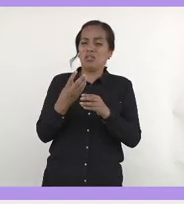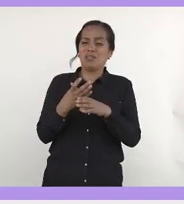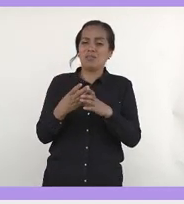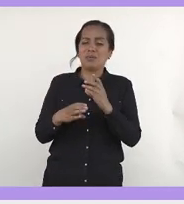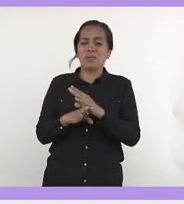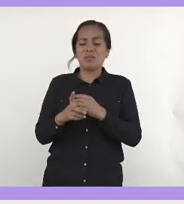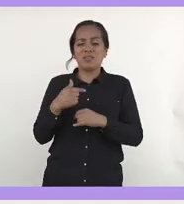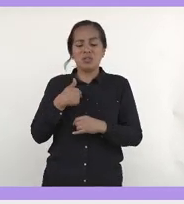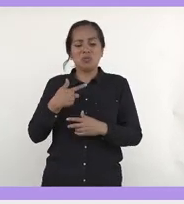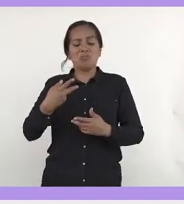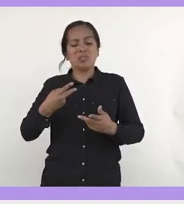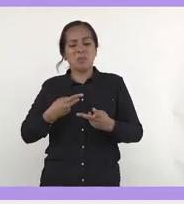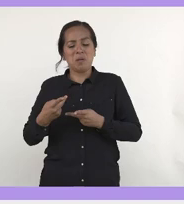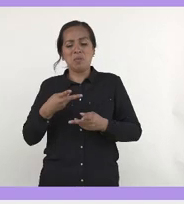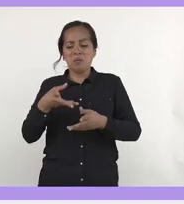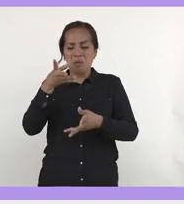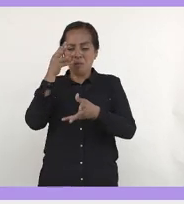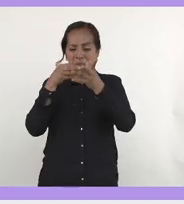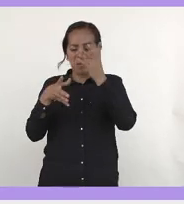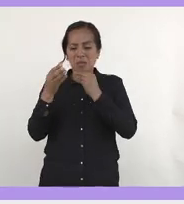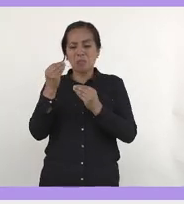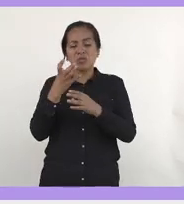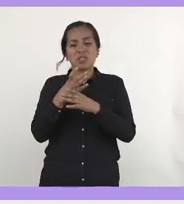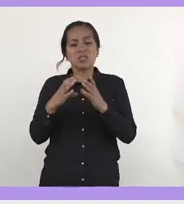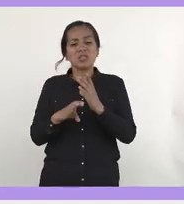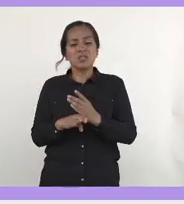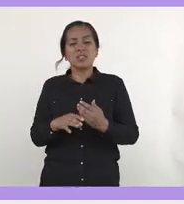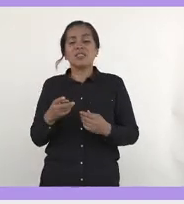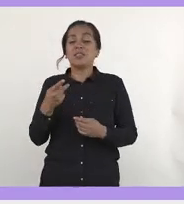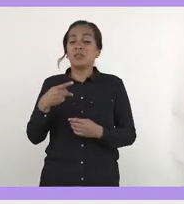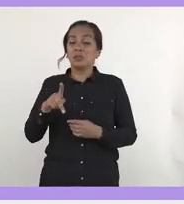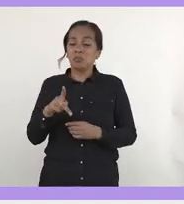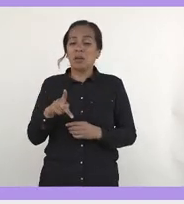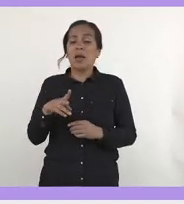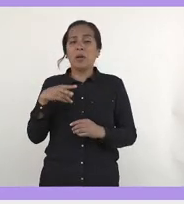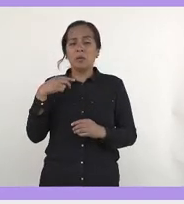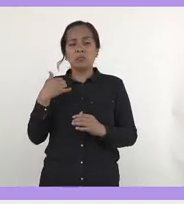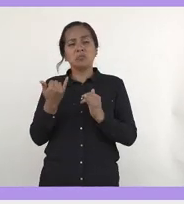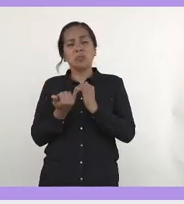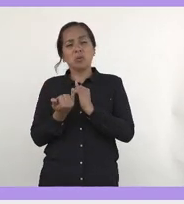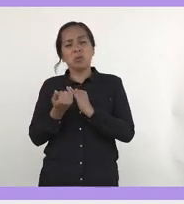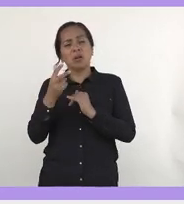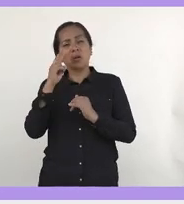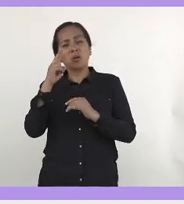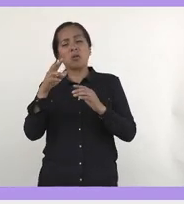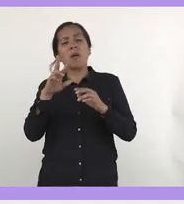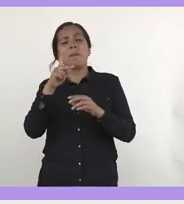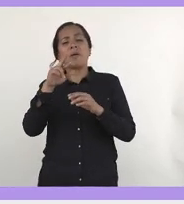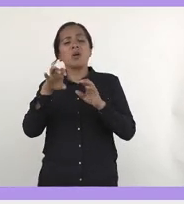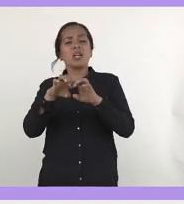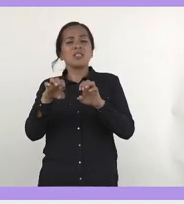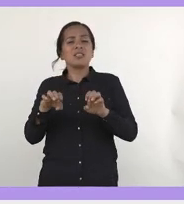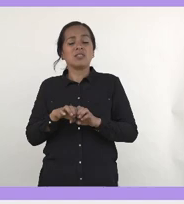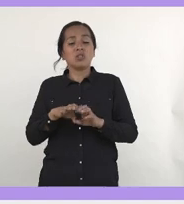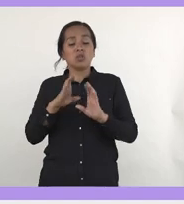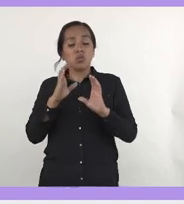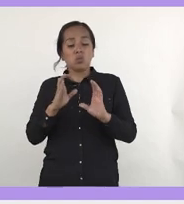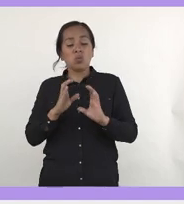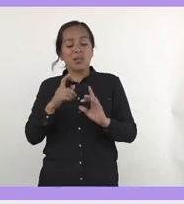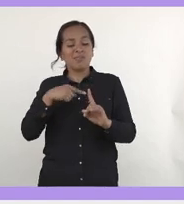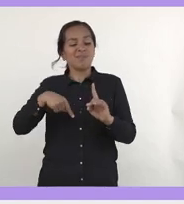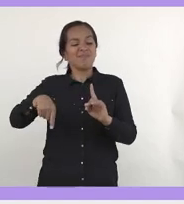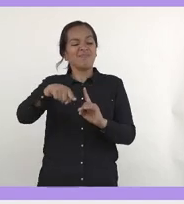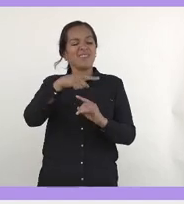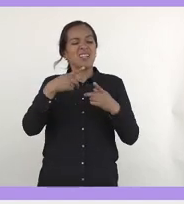así pero también aprendes a tomar perspectiva y a ser mejores equipos Cuídense de quien se